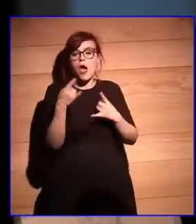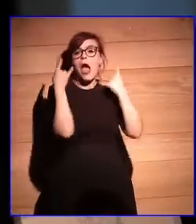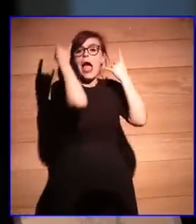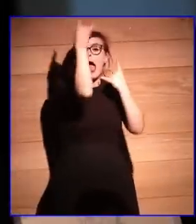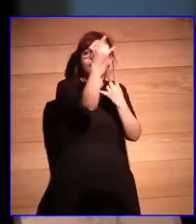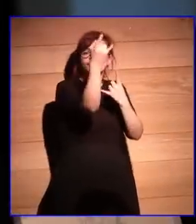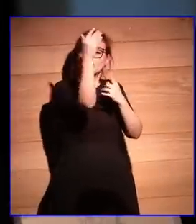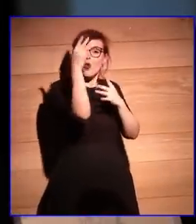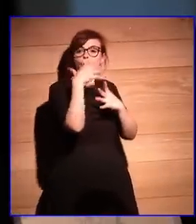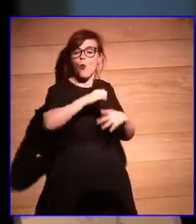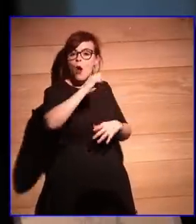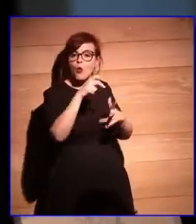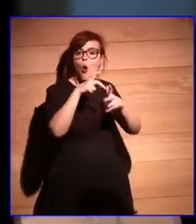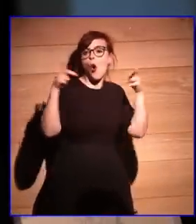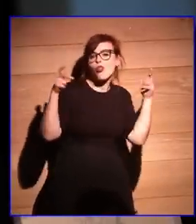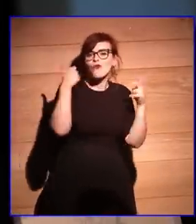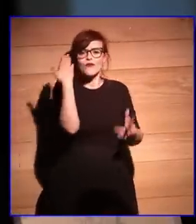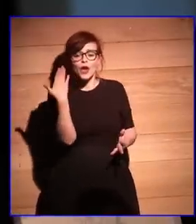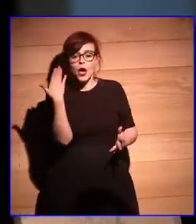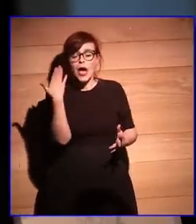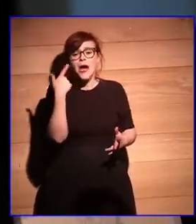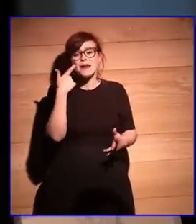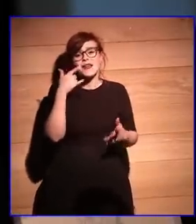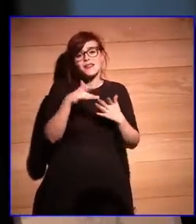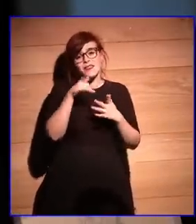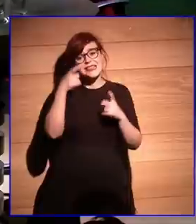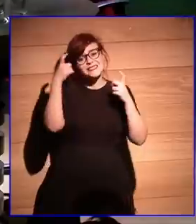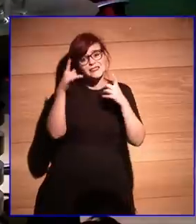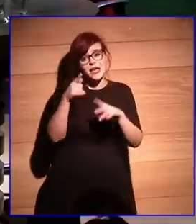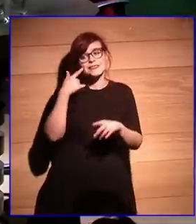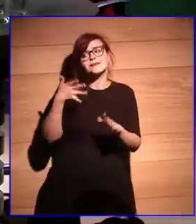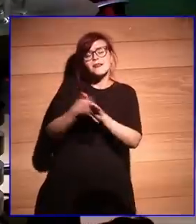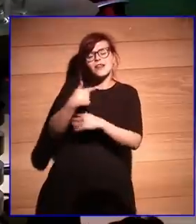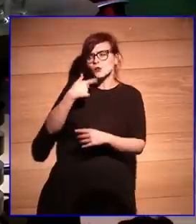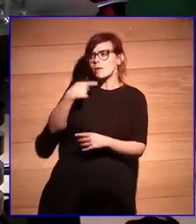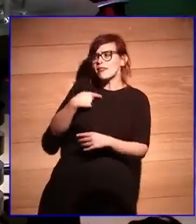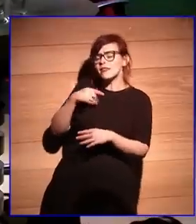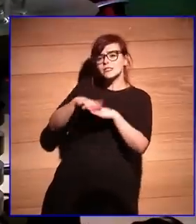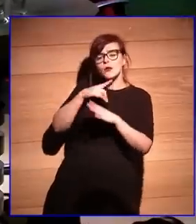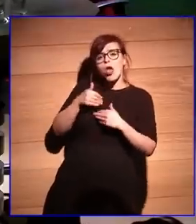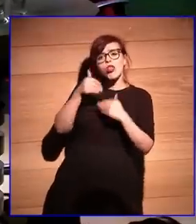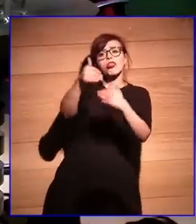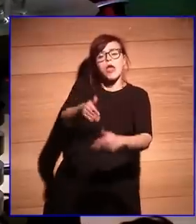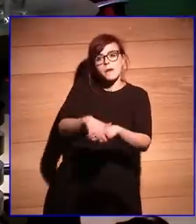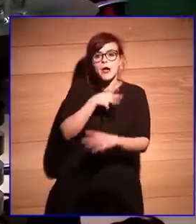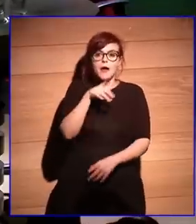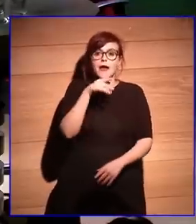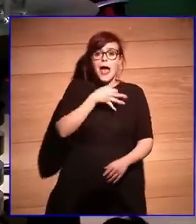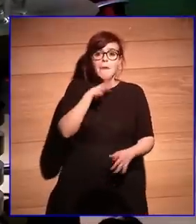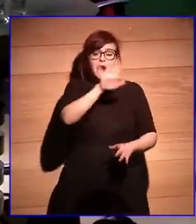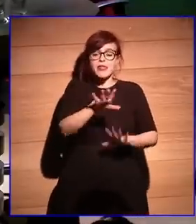gordos, feos y de diferentes religiones. ¿Estás pidiendo que dejemos de procrastinar? Sobre todo para que no parezca radio de tarde. Para